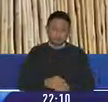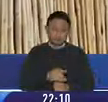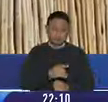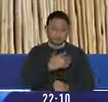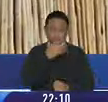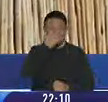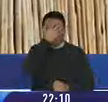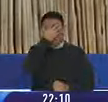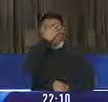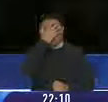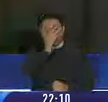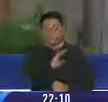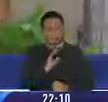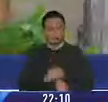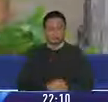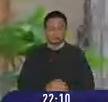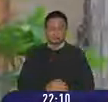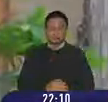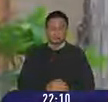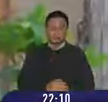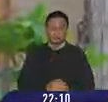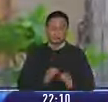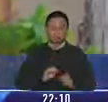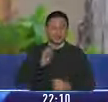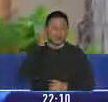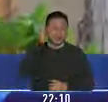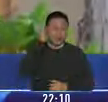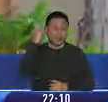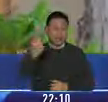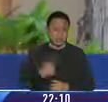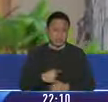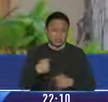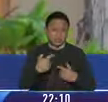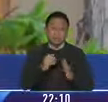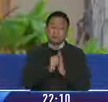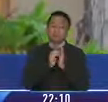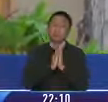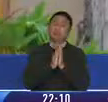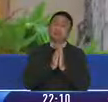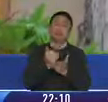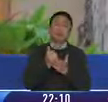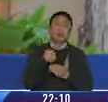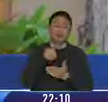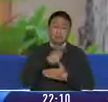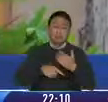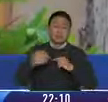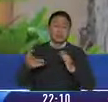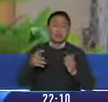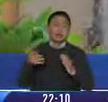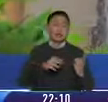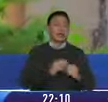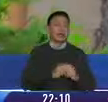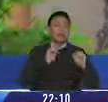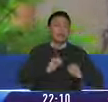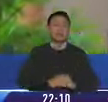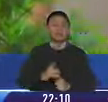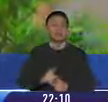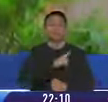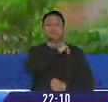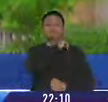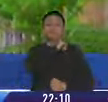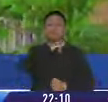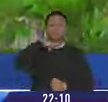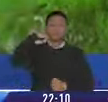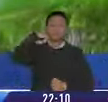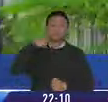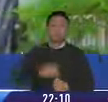terrible escena. La señora ya vino sin voz, o sea, ya pidiendo auxilio, que sus hijas estaban muertas. Tiene cortada la parte del cuello con